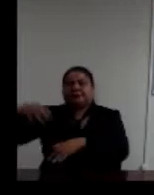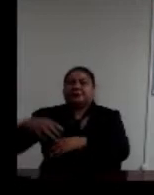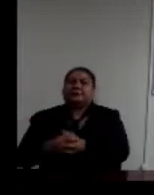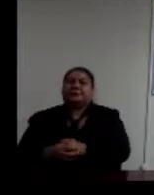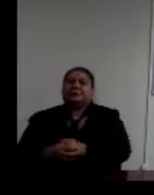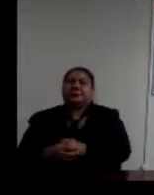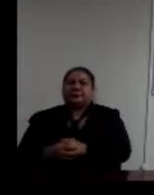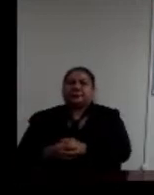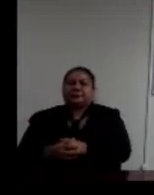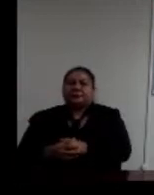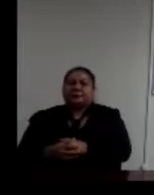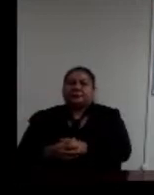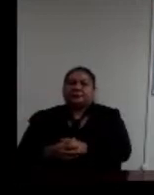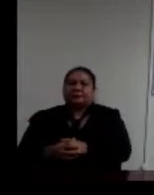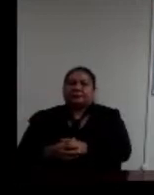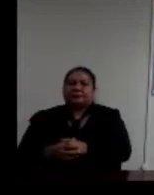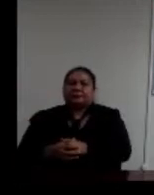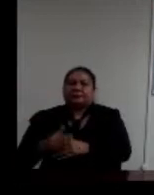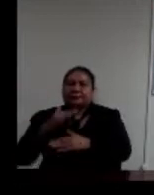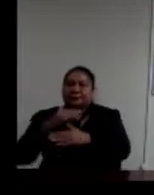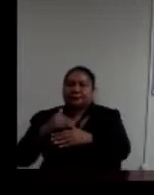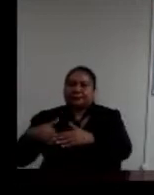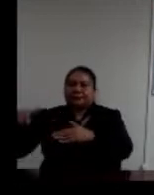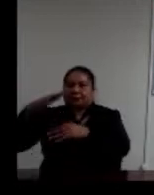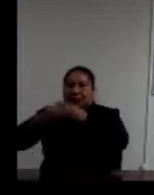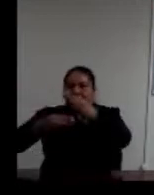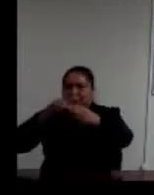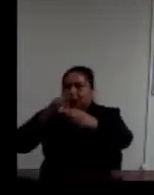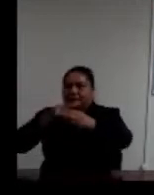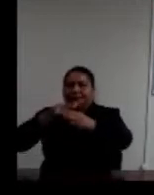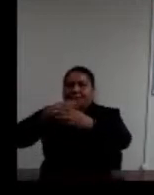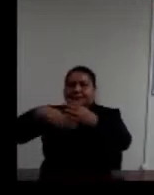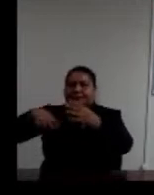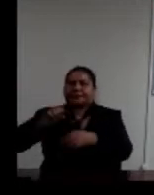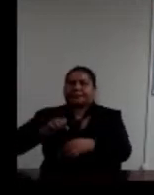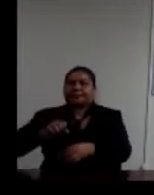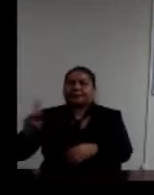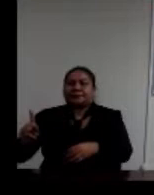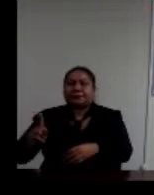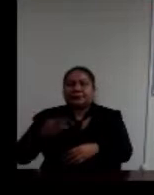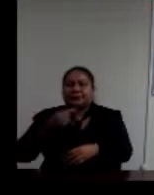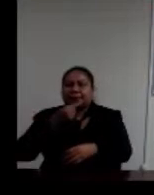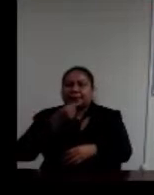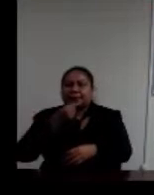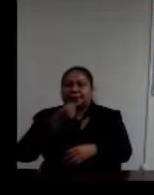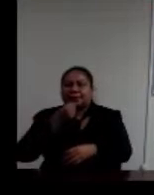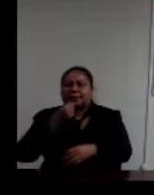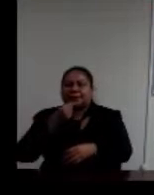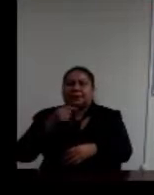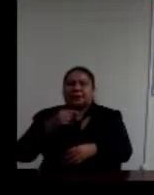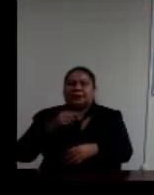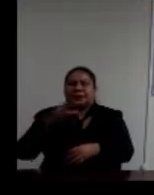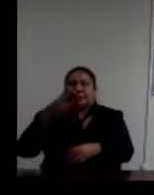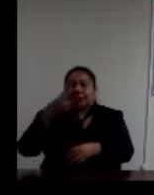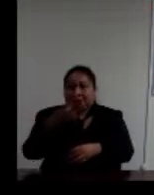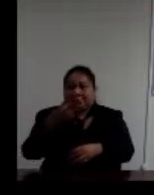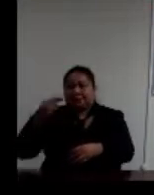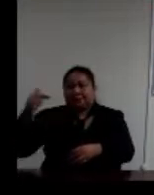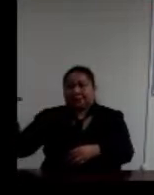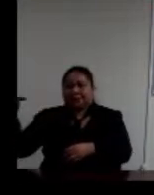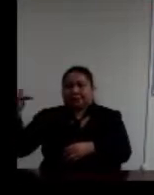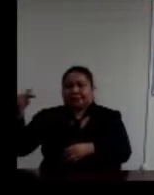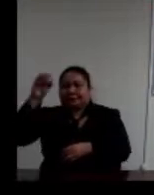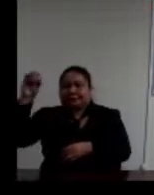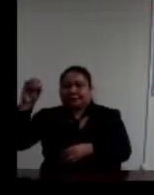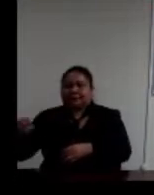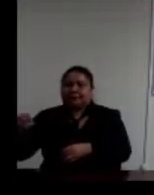a la prevalencia, a nivel mundial se tiene estimado que existe de la población total alrededor de 3 al 7%. ¿Sí?